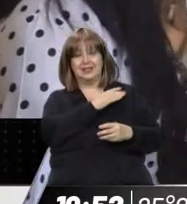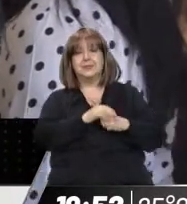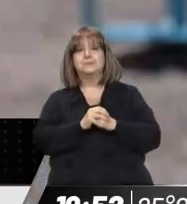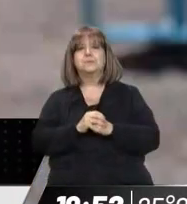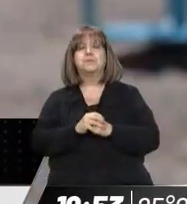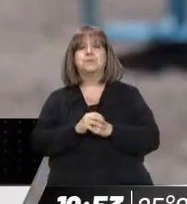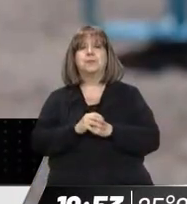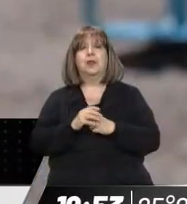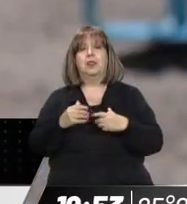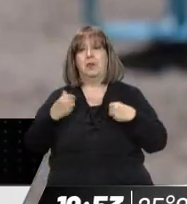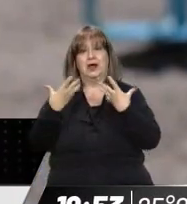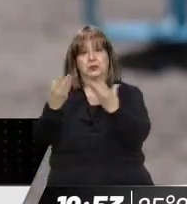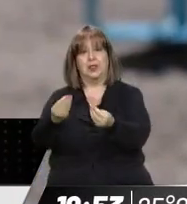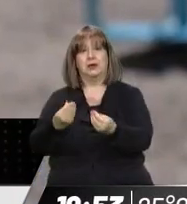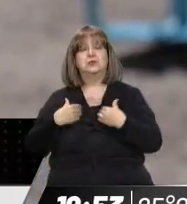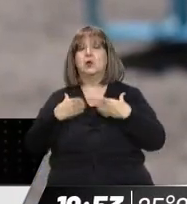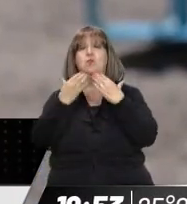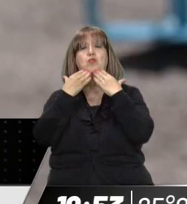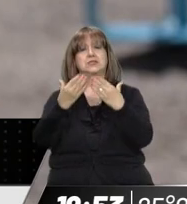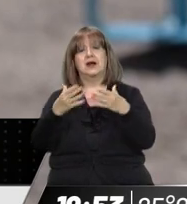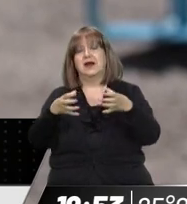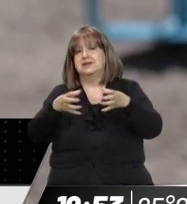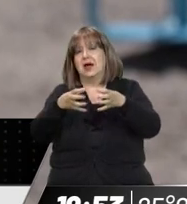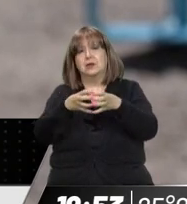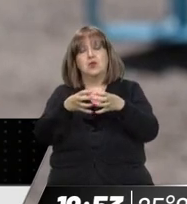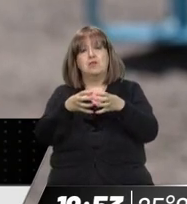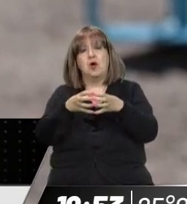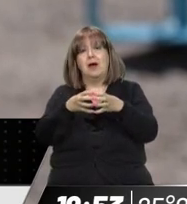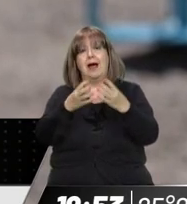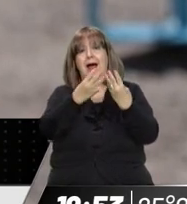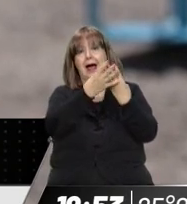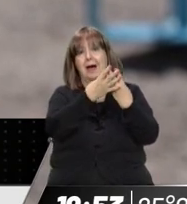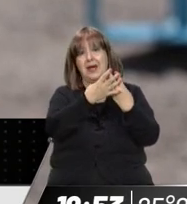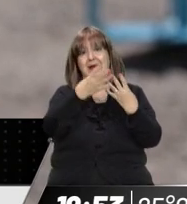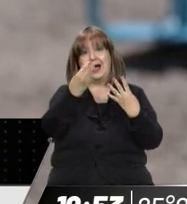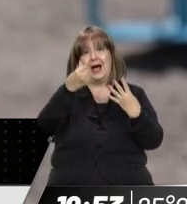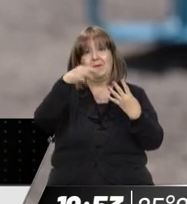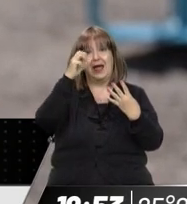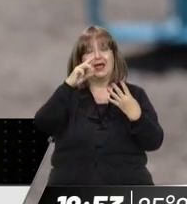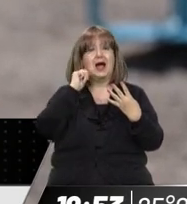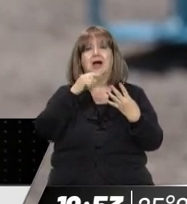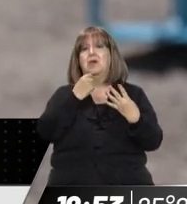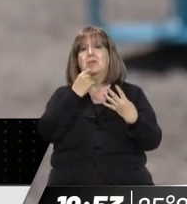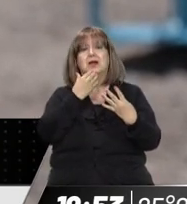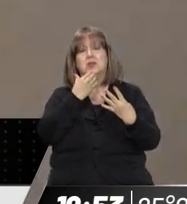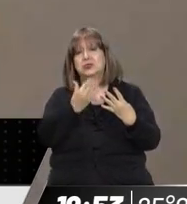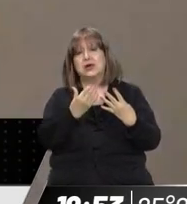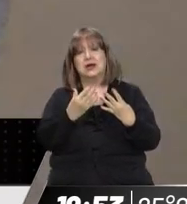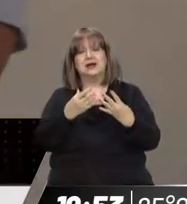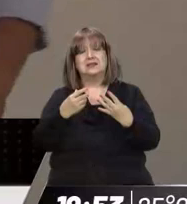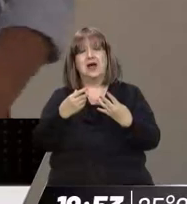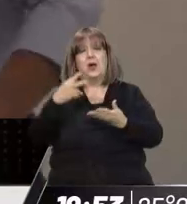agradecer al Grupo América, Fundación Vendimia Solidaria, por el aporte que ha realizado en cuanto